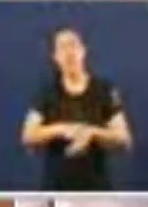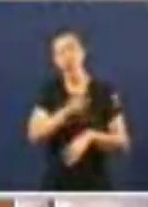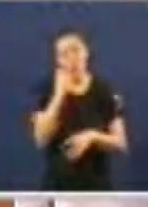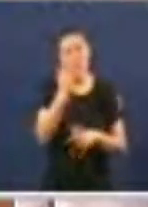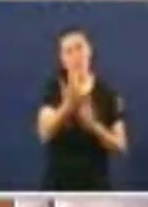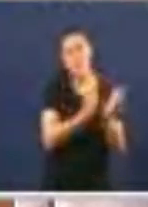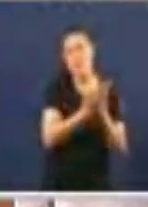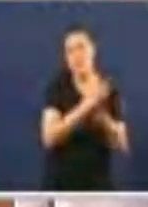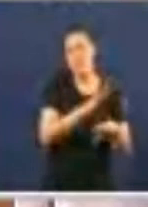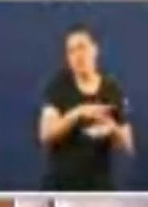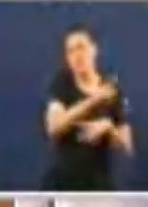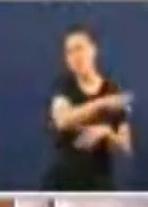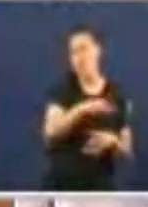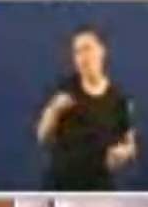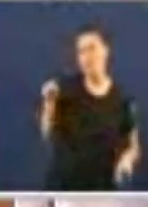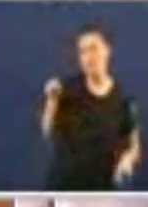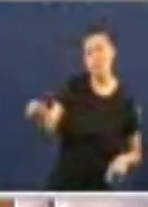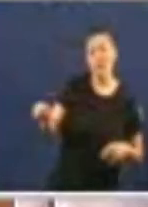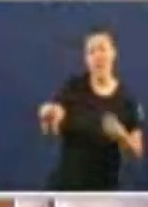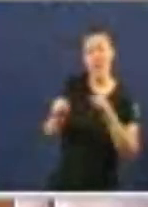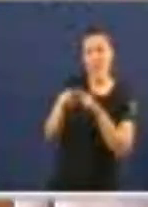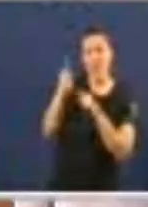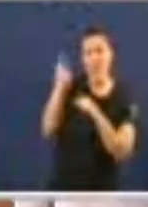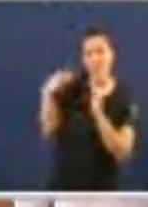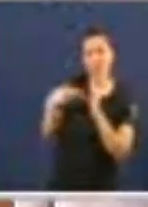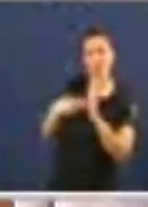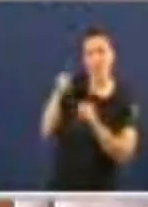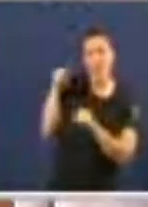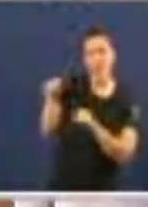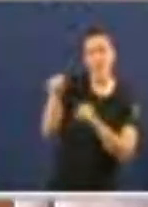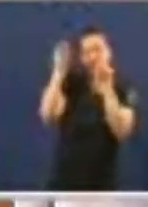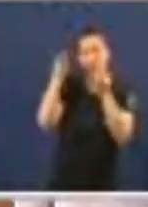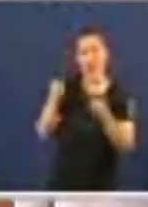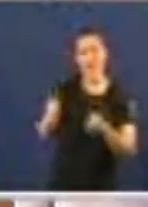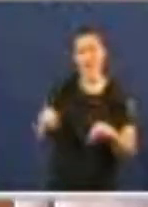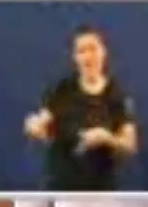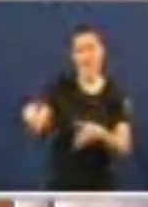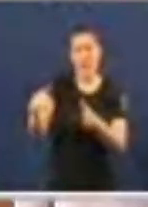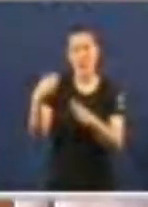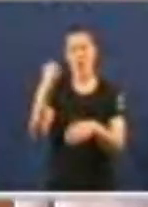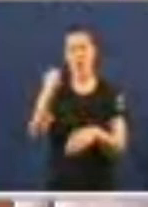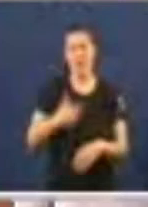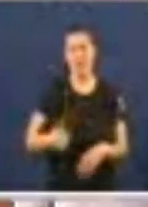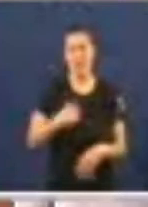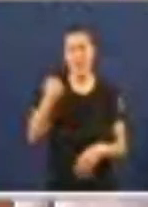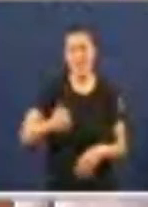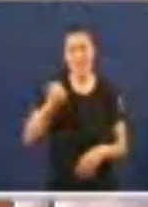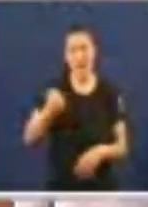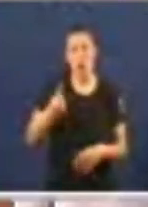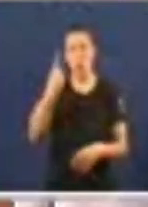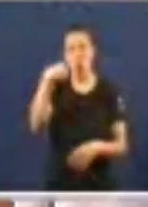por que lle adxudicou a dedo toda a xestión dos albergues do Camiño, 1,3 millóns de euros á